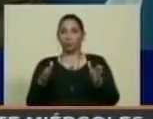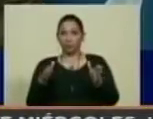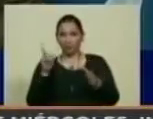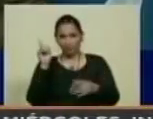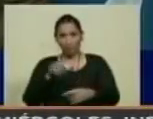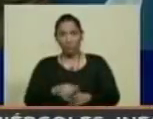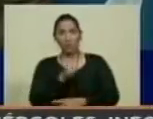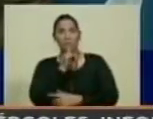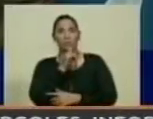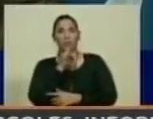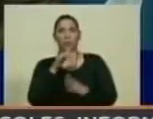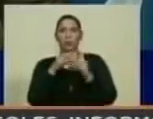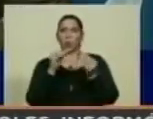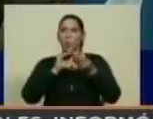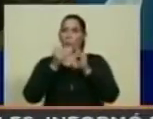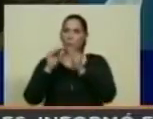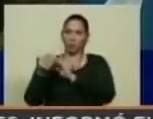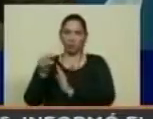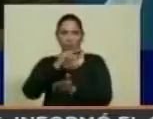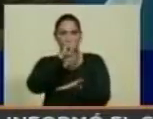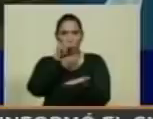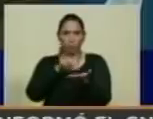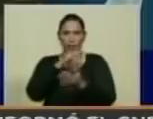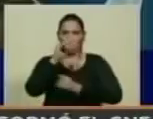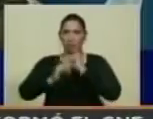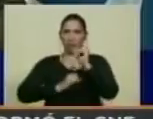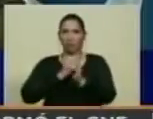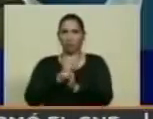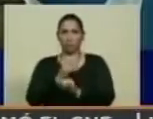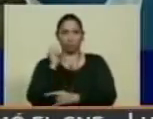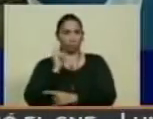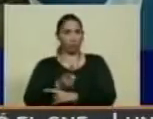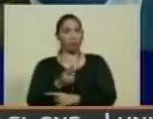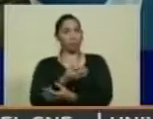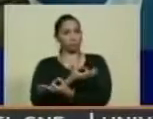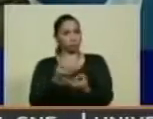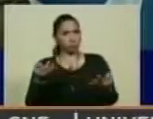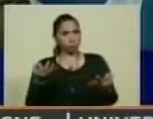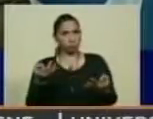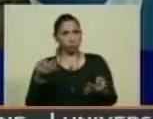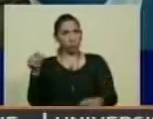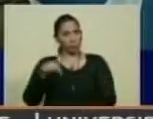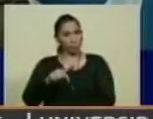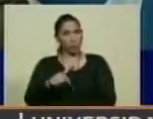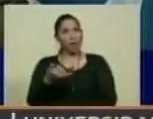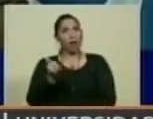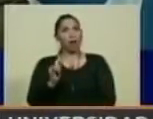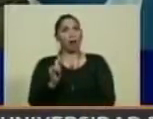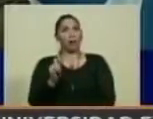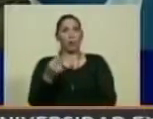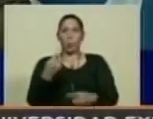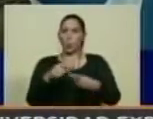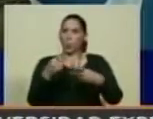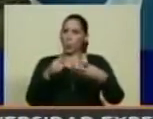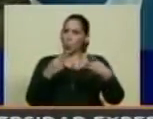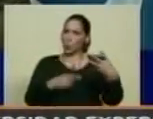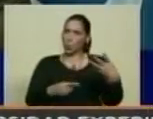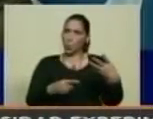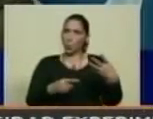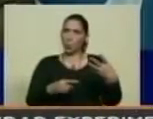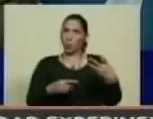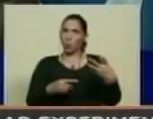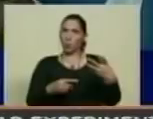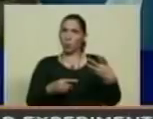internacional, tenga la certeza de que efectivamente aquí, como ha ocurrido en otros casos bajo nuestra